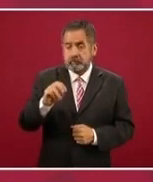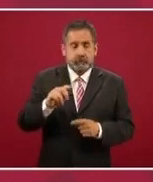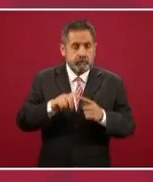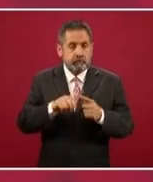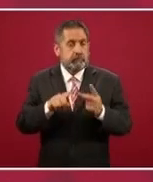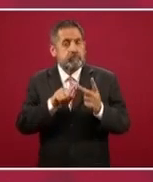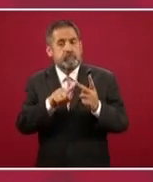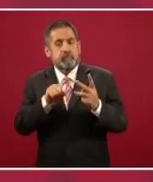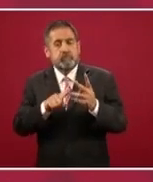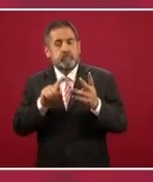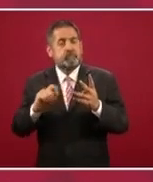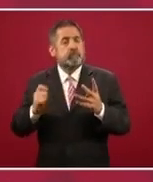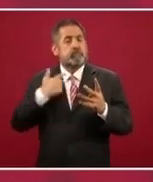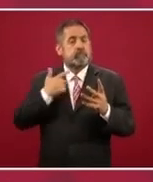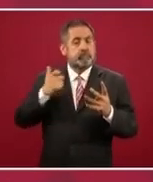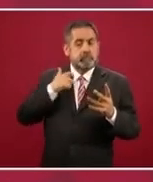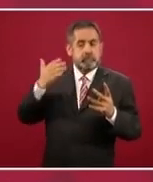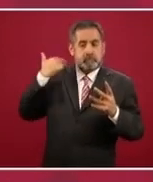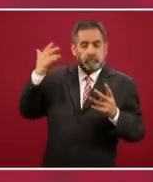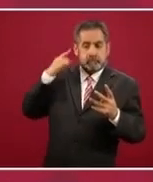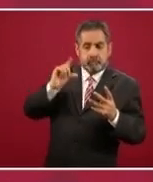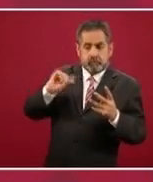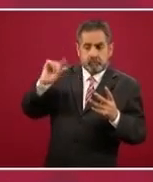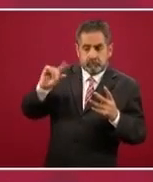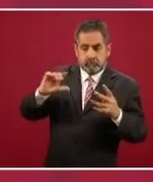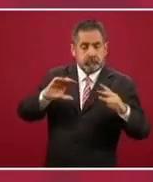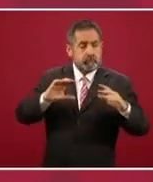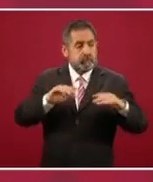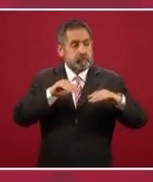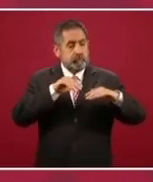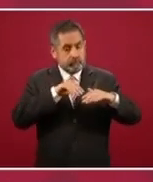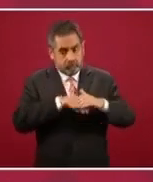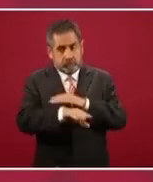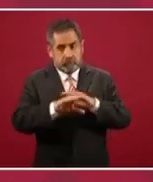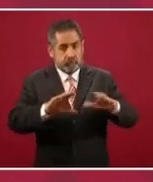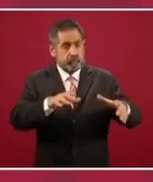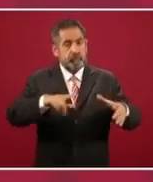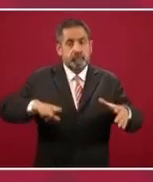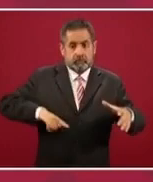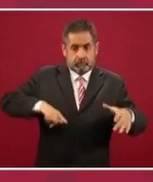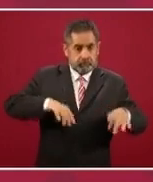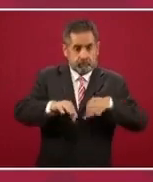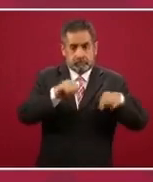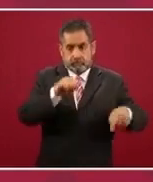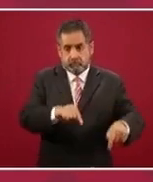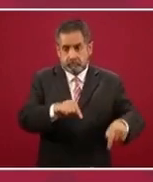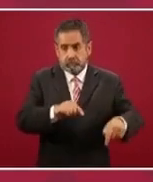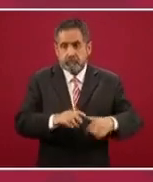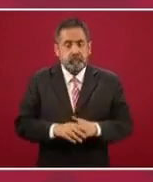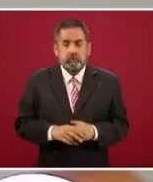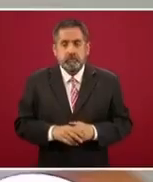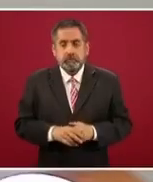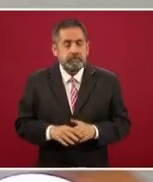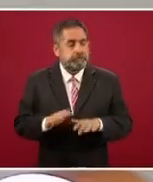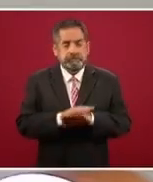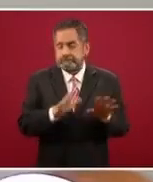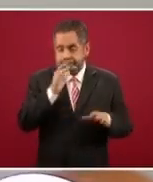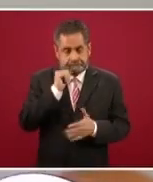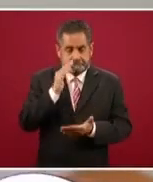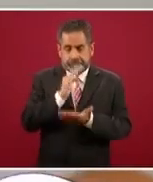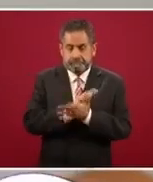otros servidores públicos ingresan al gobierno, no pueden ya